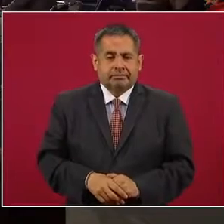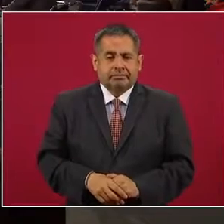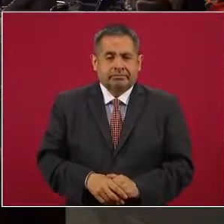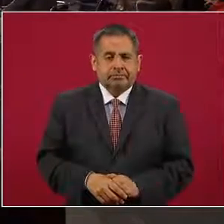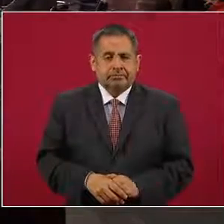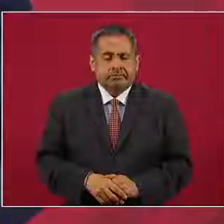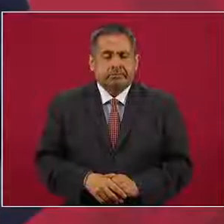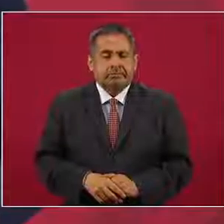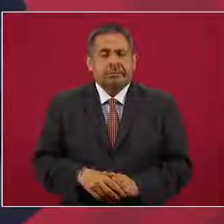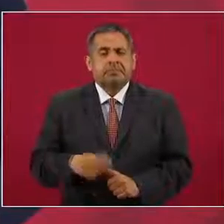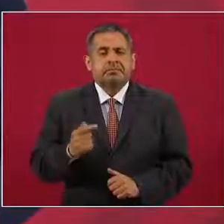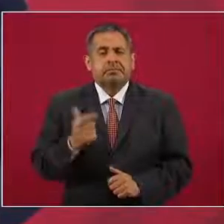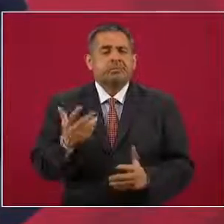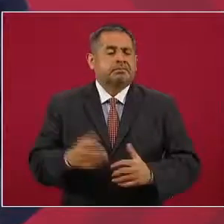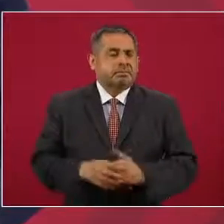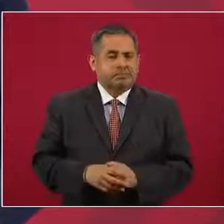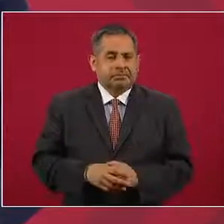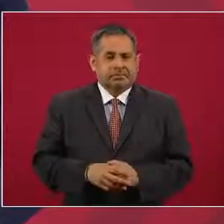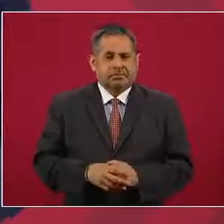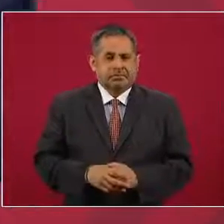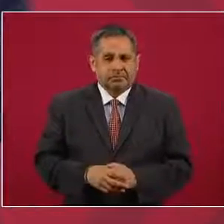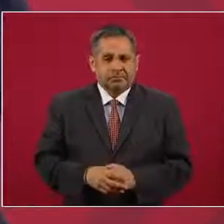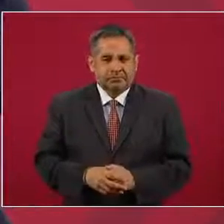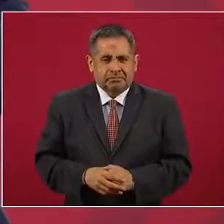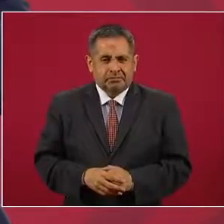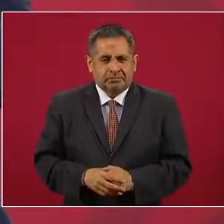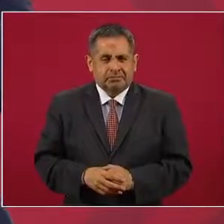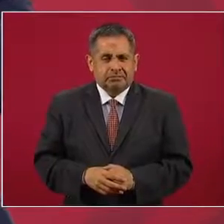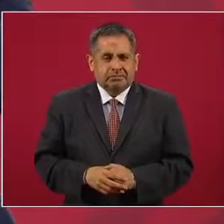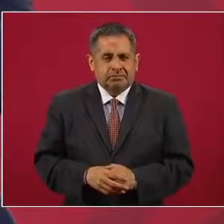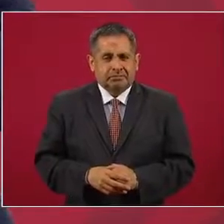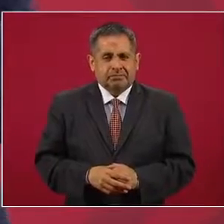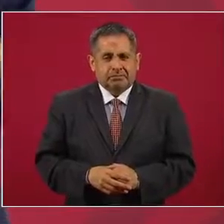¿Qué hicieron? ¿Cómo